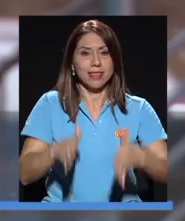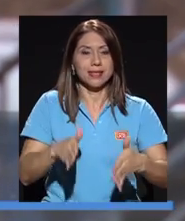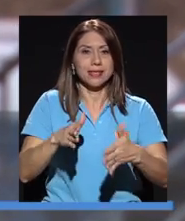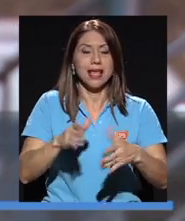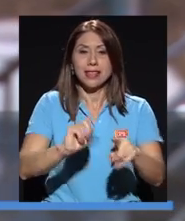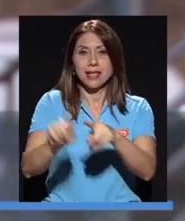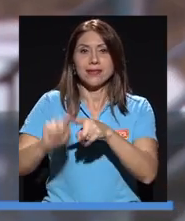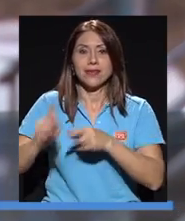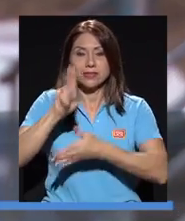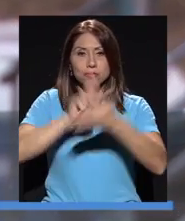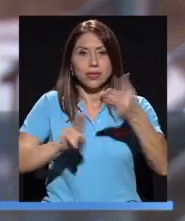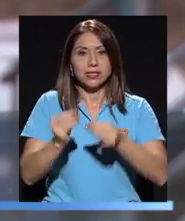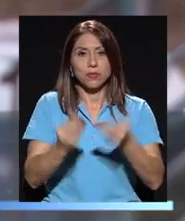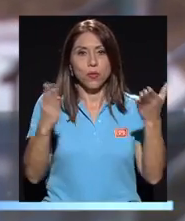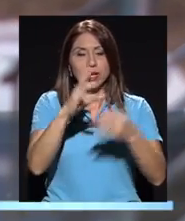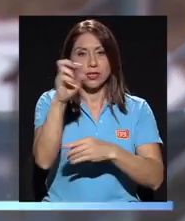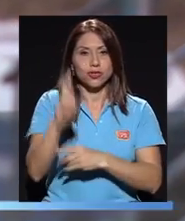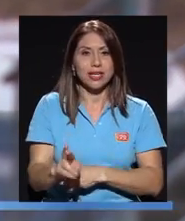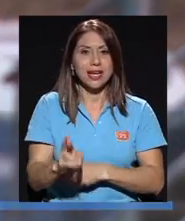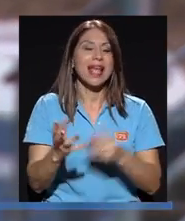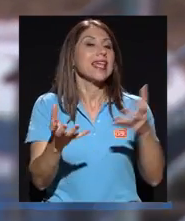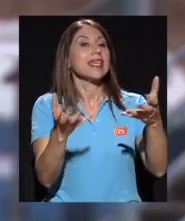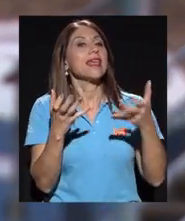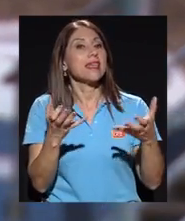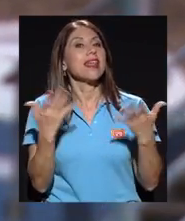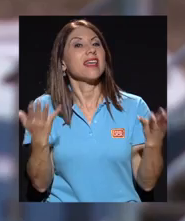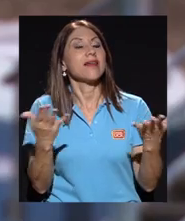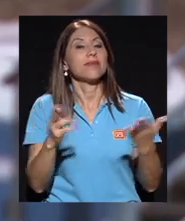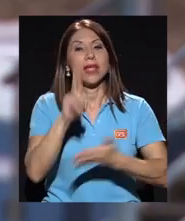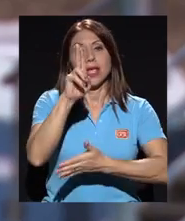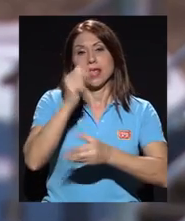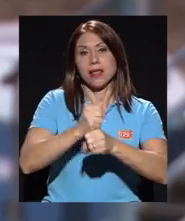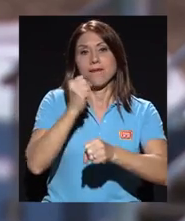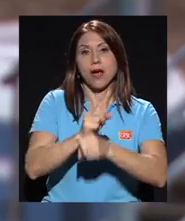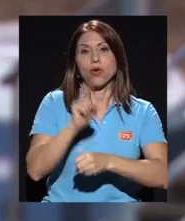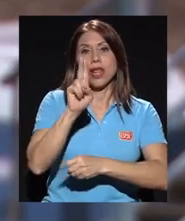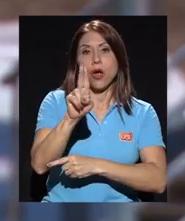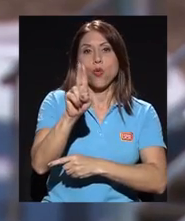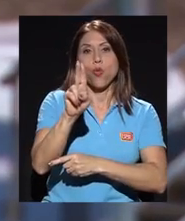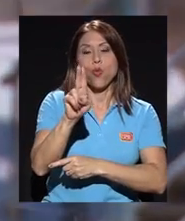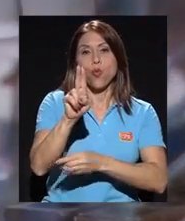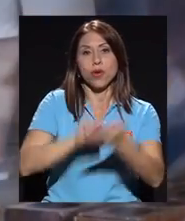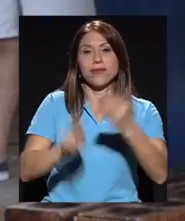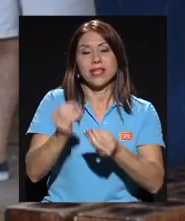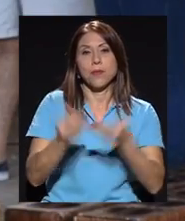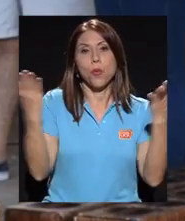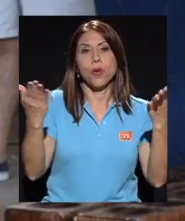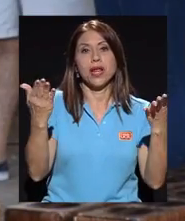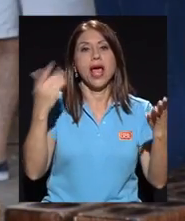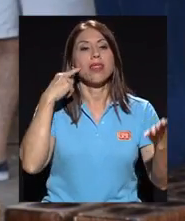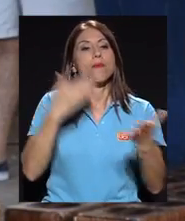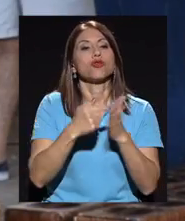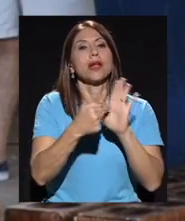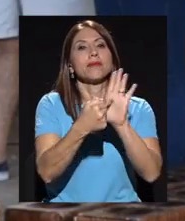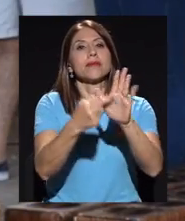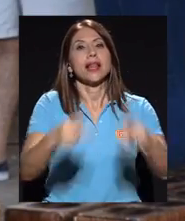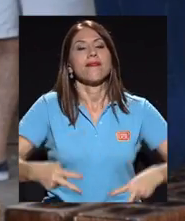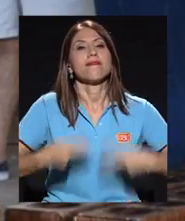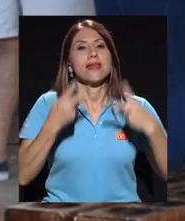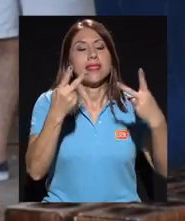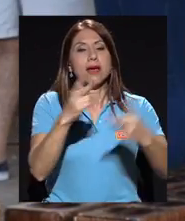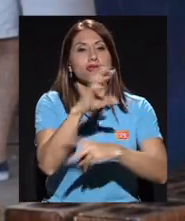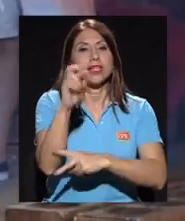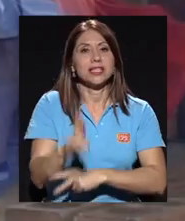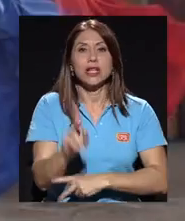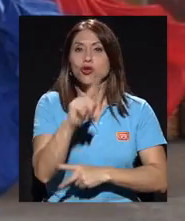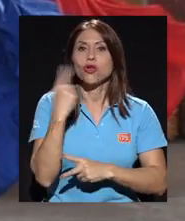Rica, que lo que busca es visualizar la imprescindible labor que juega la U pública en toda la vida costarricense, no solo en un ámbito social o político, económico,